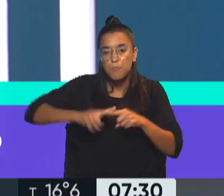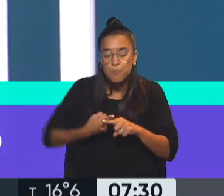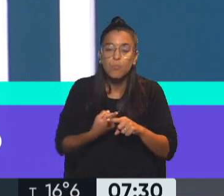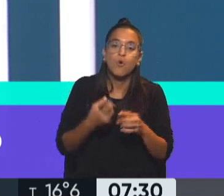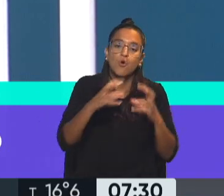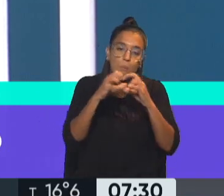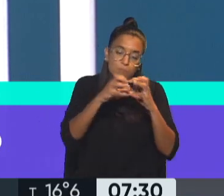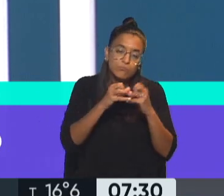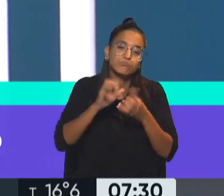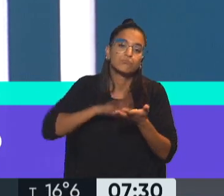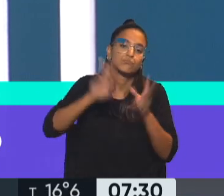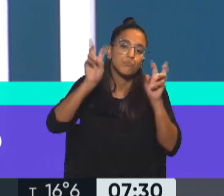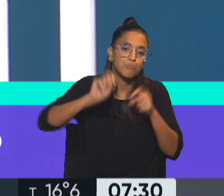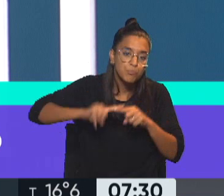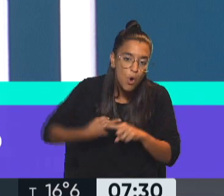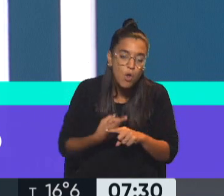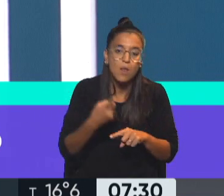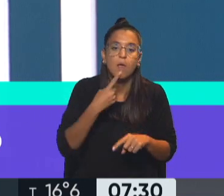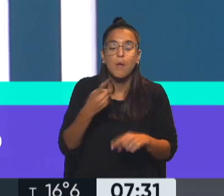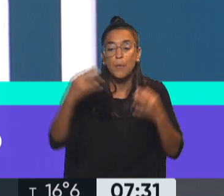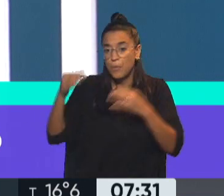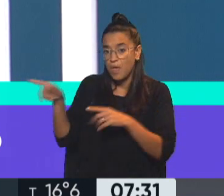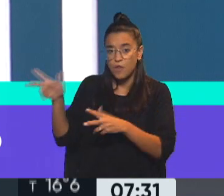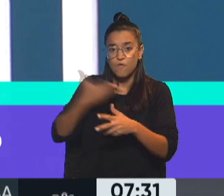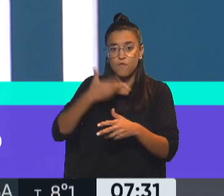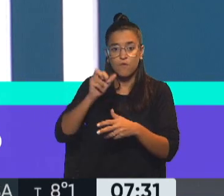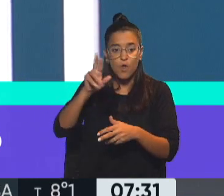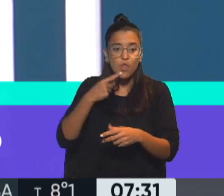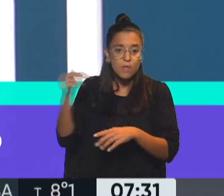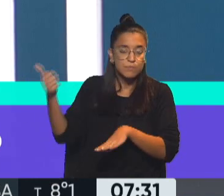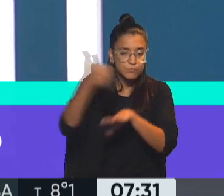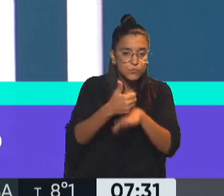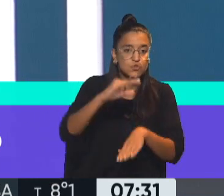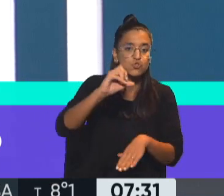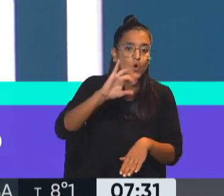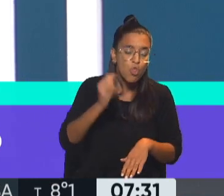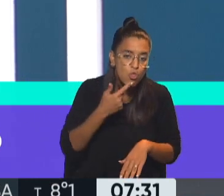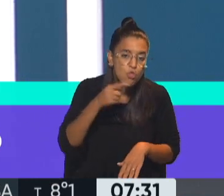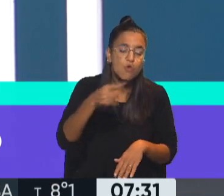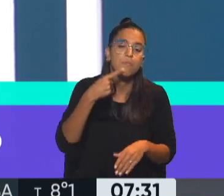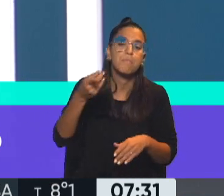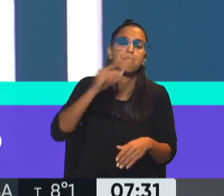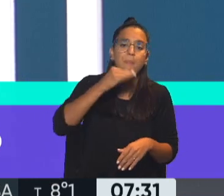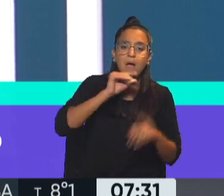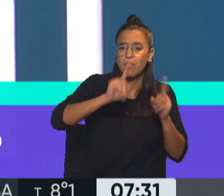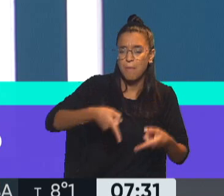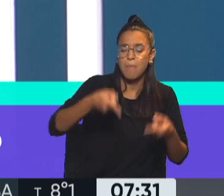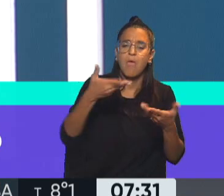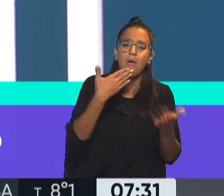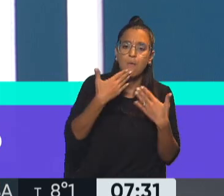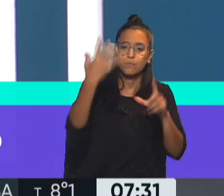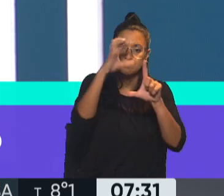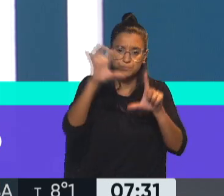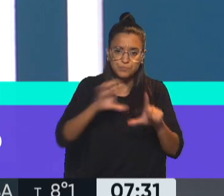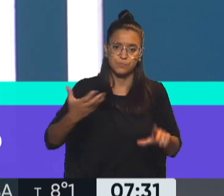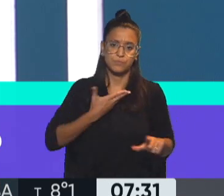pasaban por lo político bendecía flor todos estaba en el congreso sergio massa hablando también por zoom con